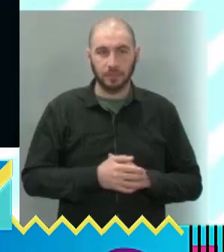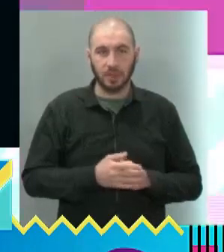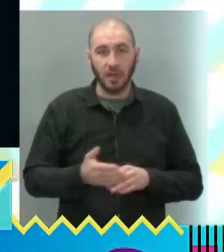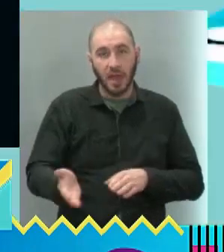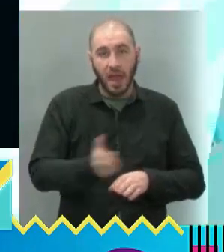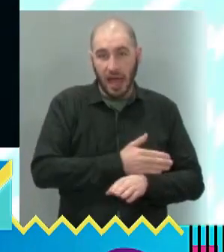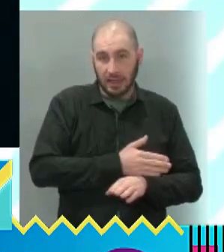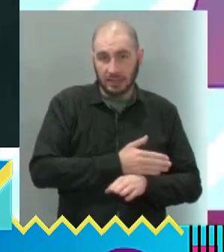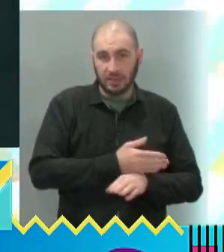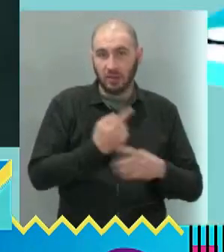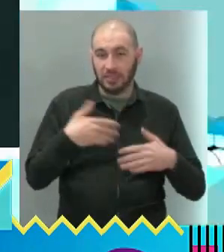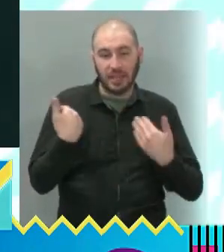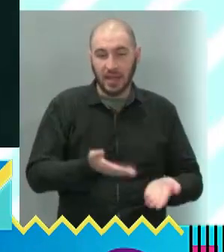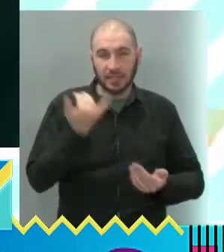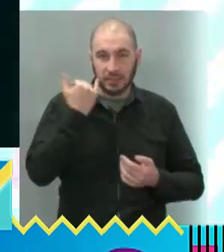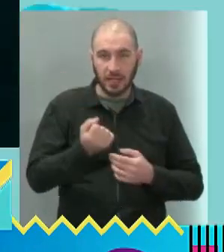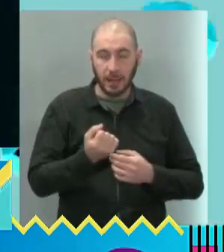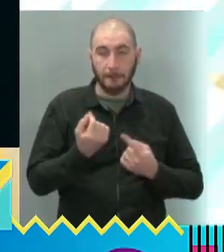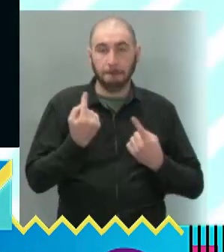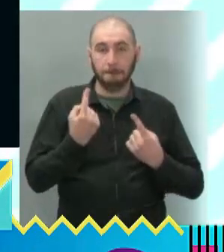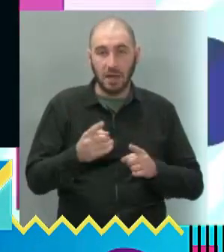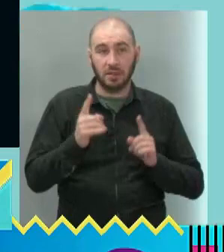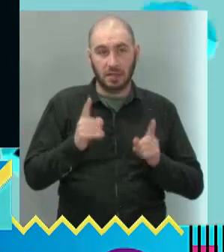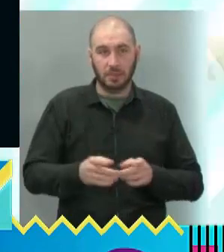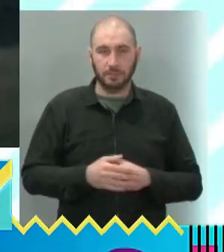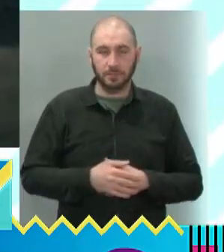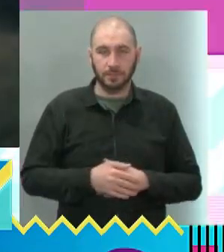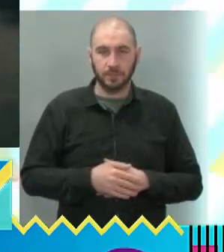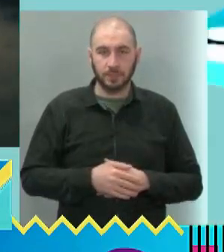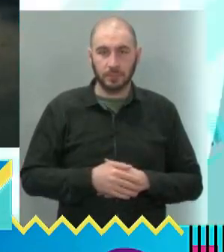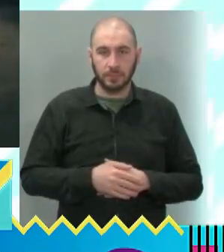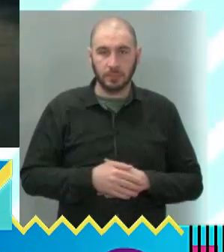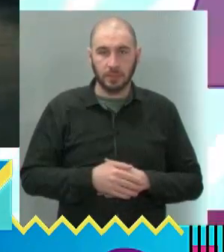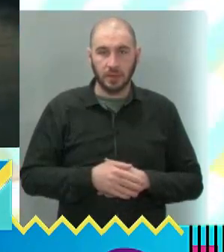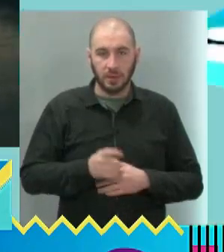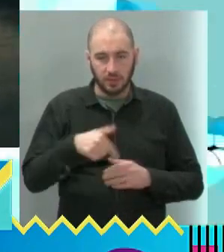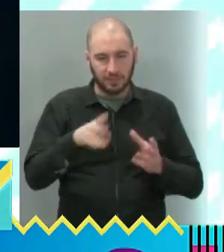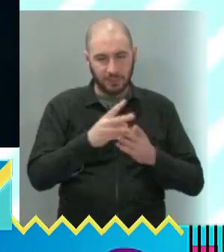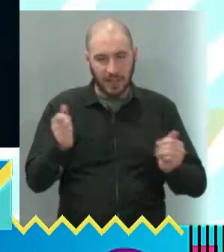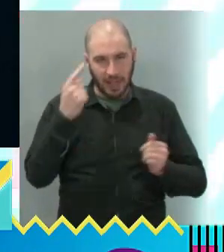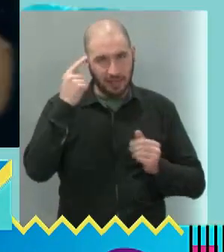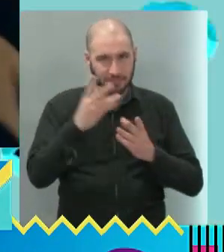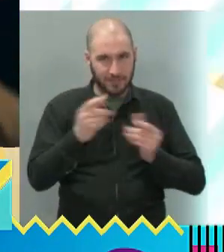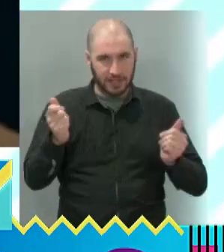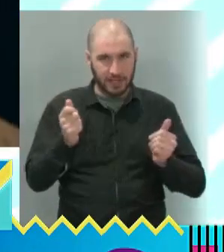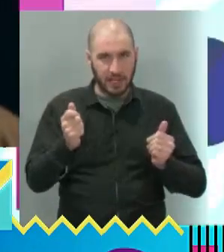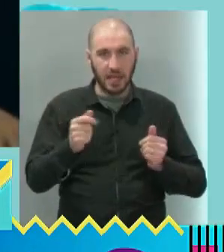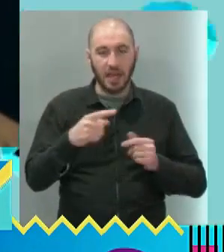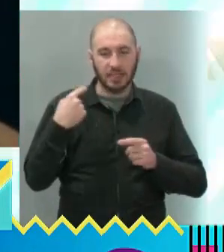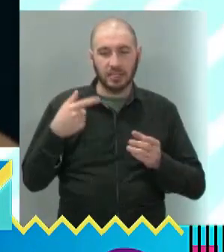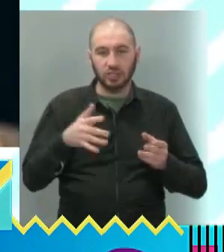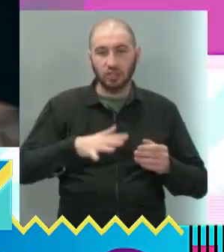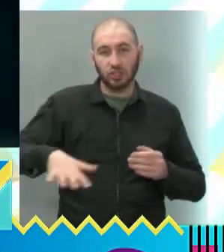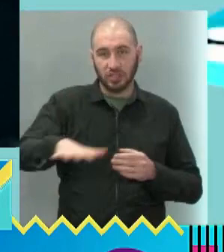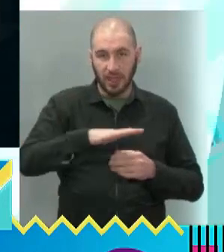anterior era algo que estaba dado. Ahora, también digamos, para cerrar un poquito esta idea, esa